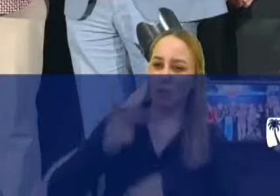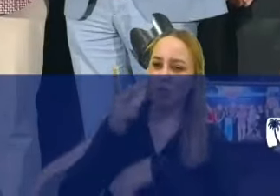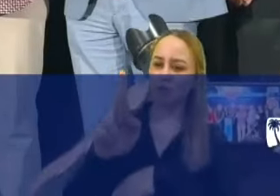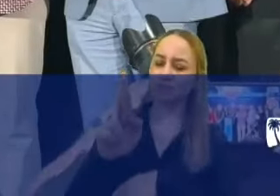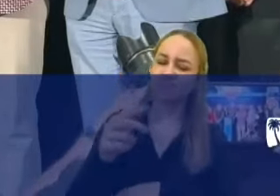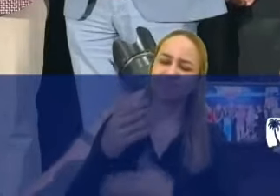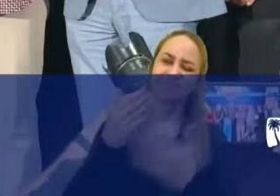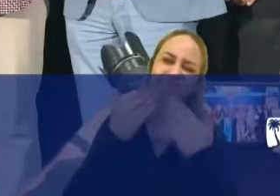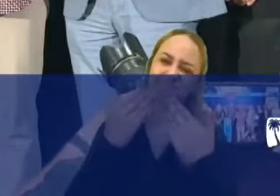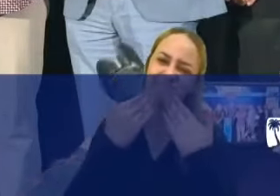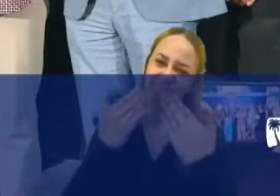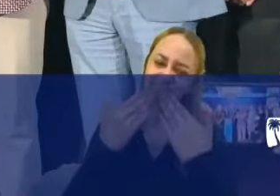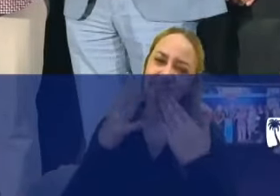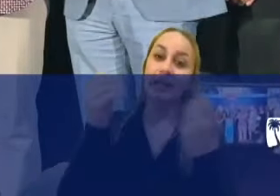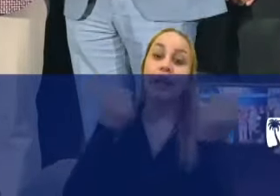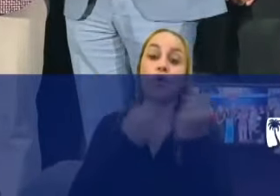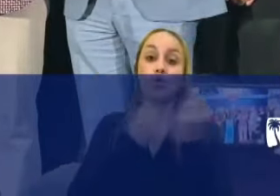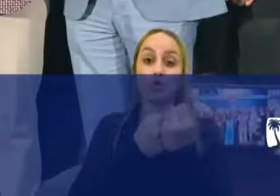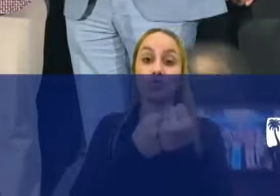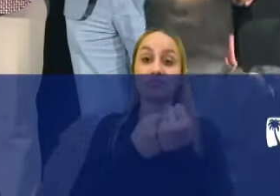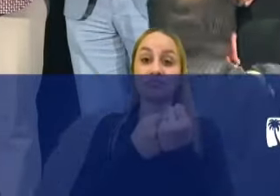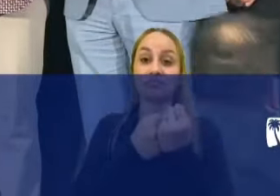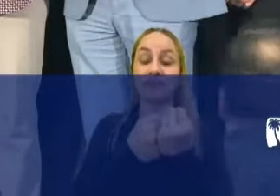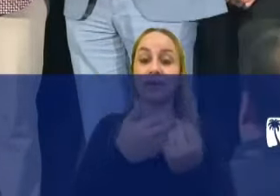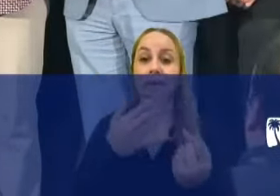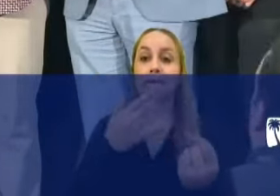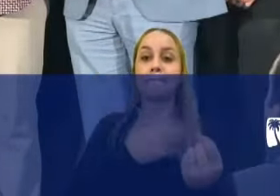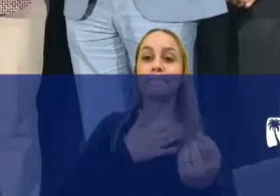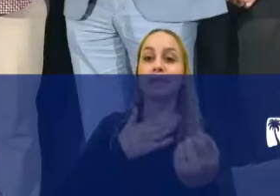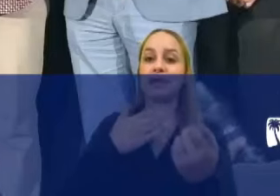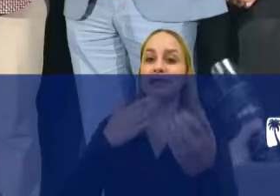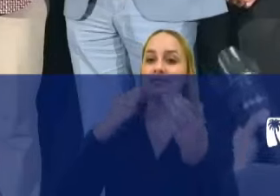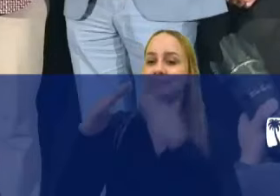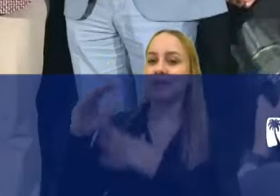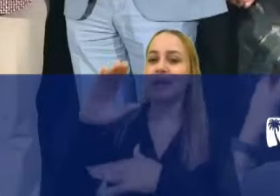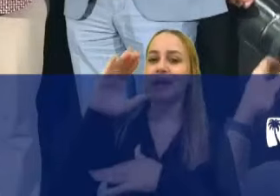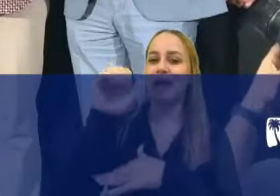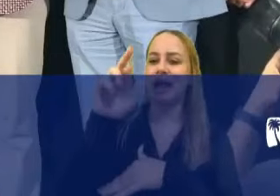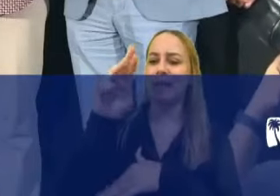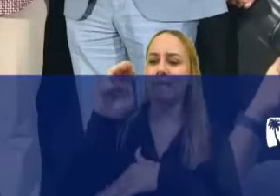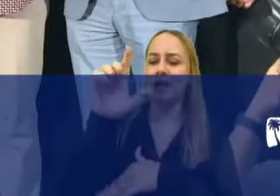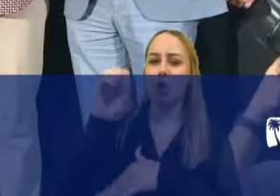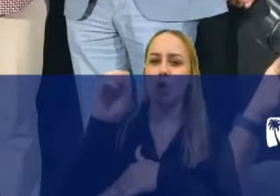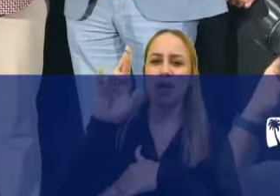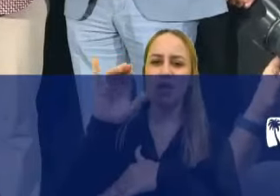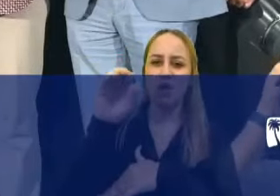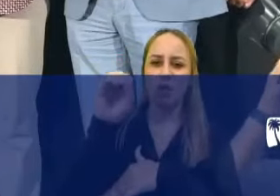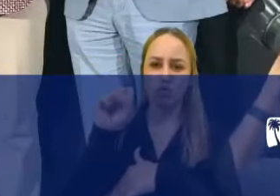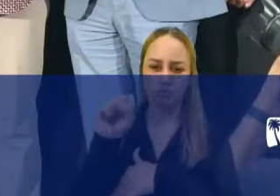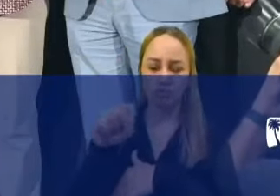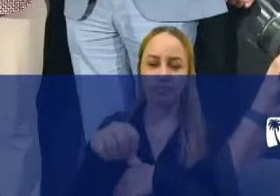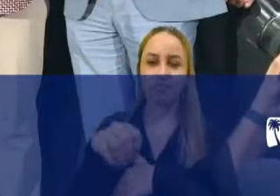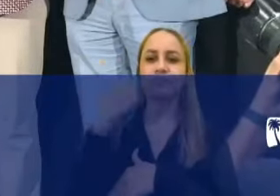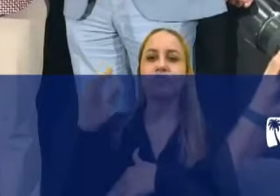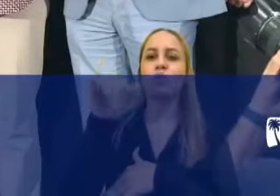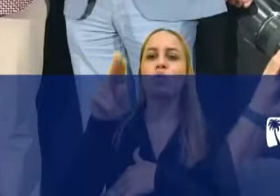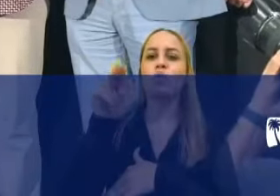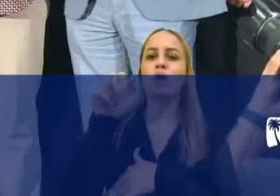agradezco su disponibilidad para trabajar como parte del equipo del senado de Puerto Rico el tema de las comisiones